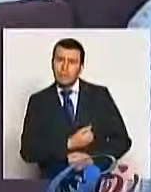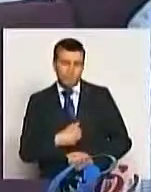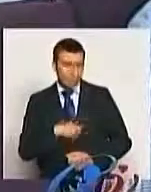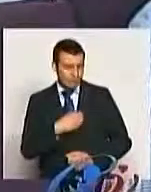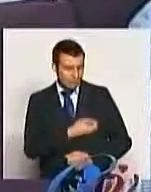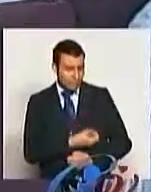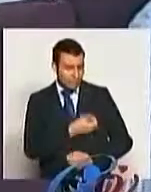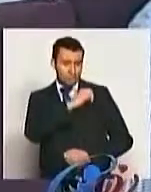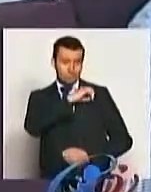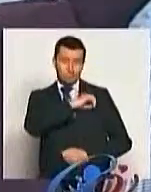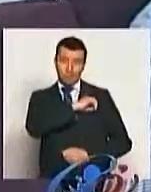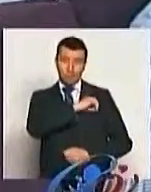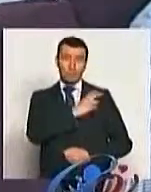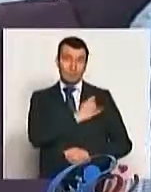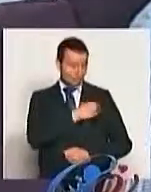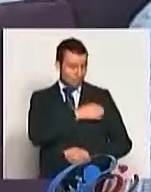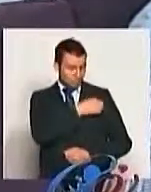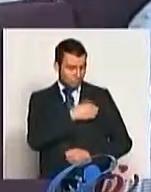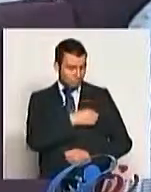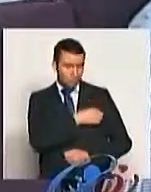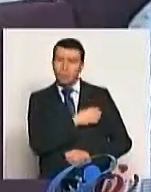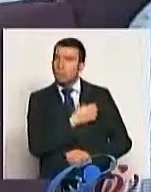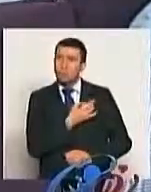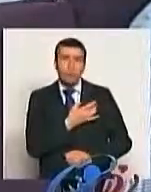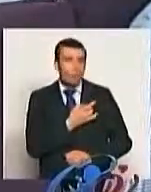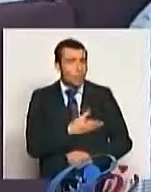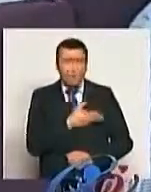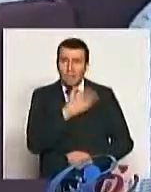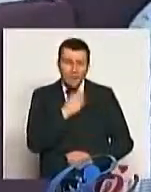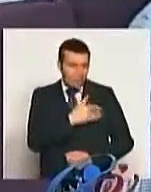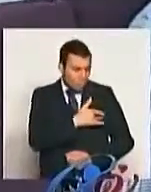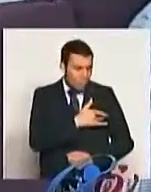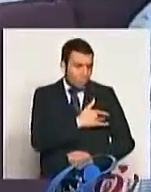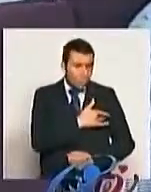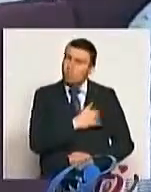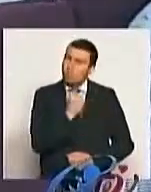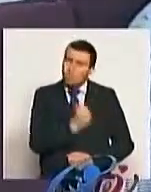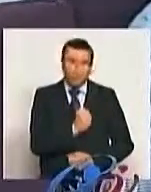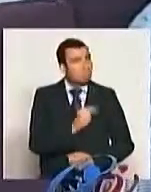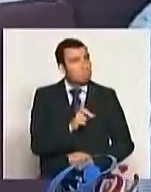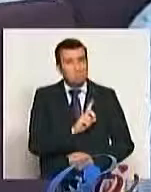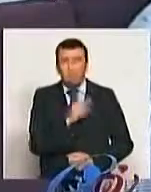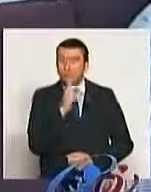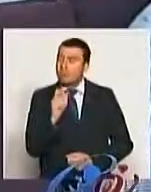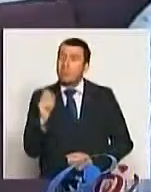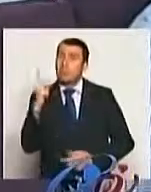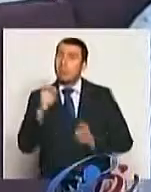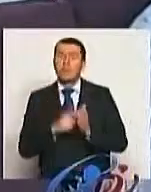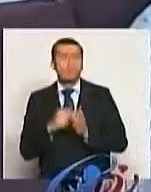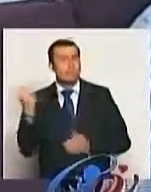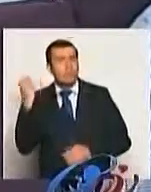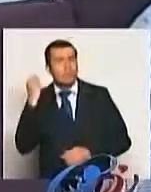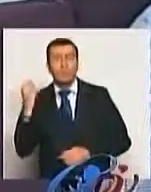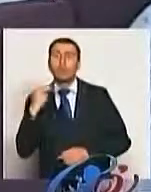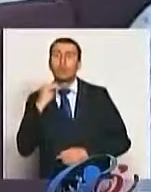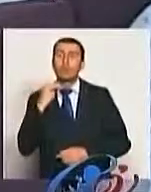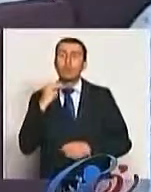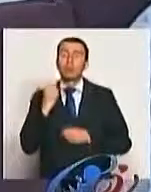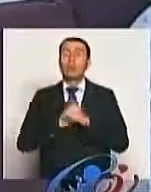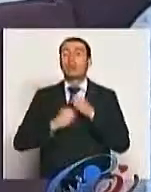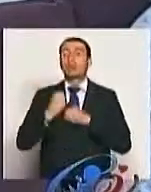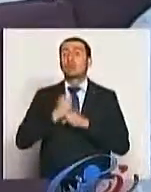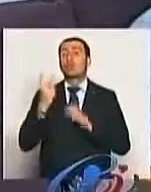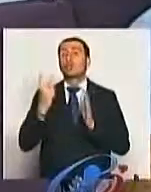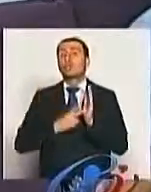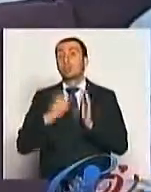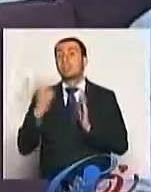superior, no dolorosa, no dura. La percibió por primera vez en noviembre del 2013. Fue al